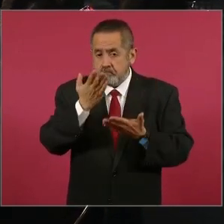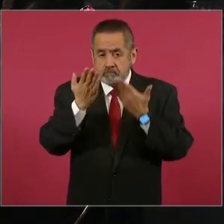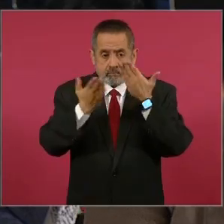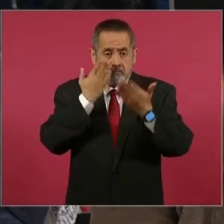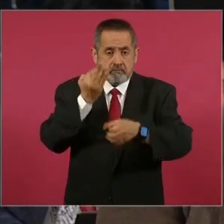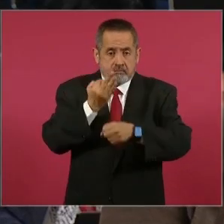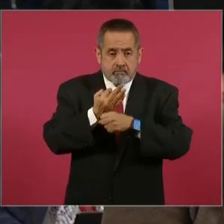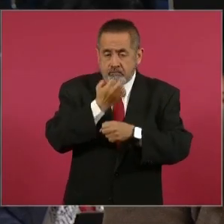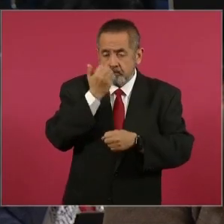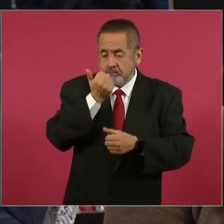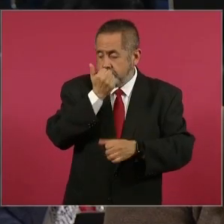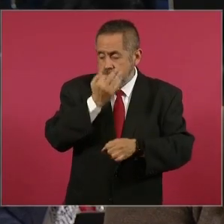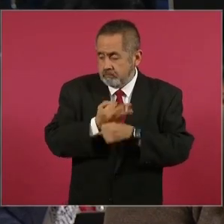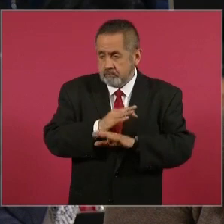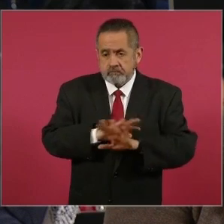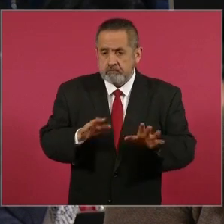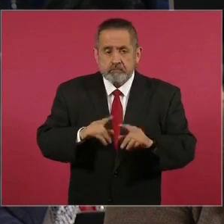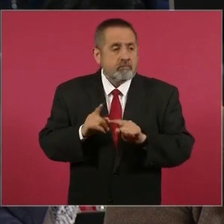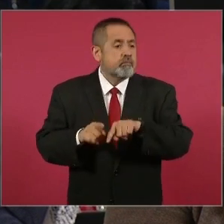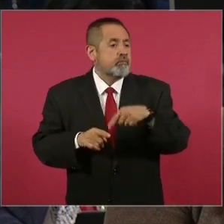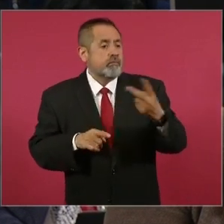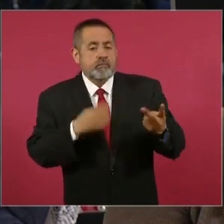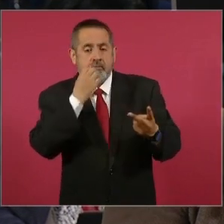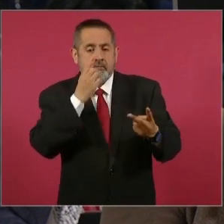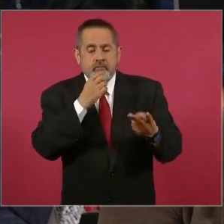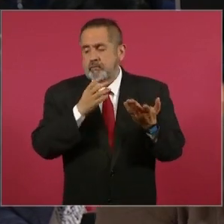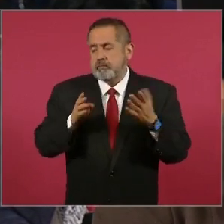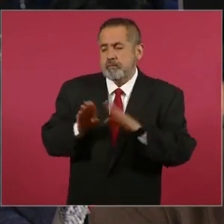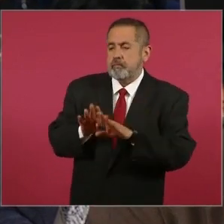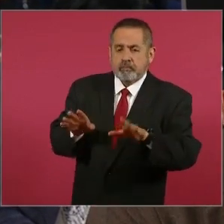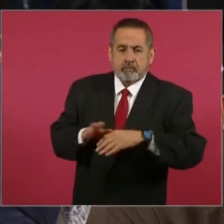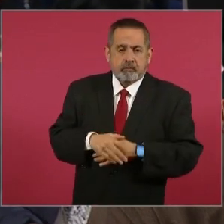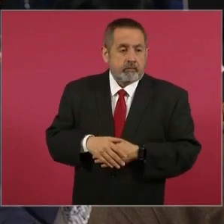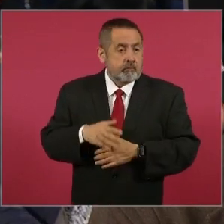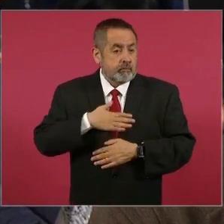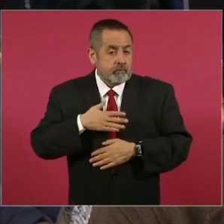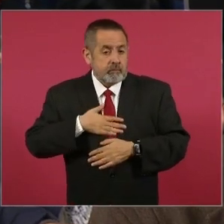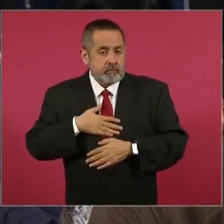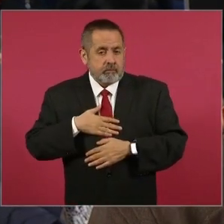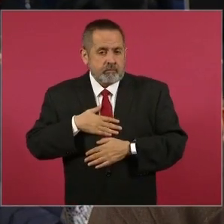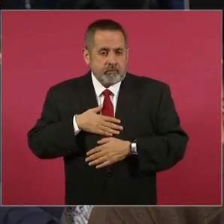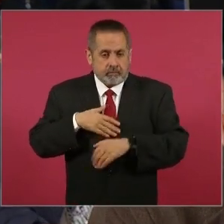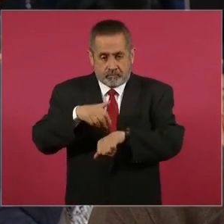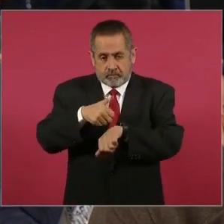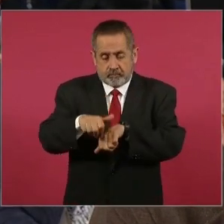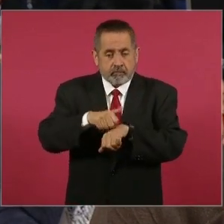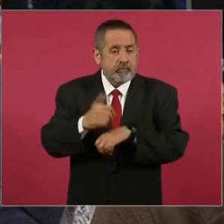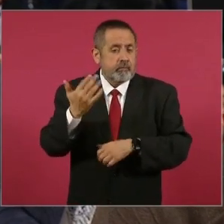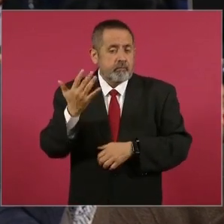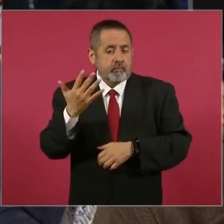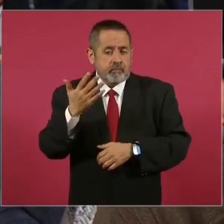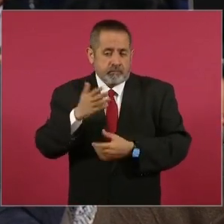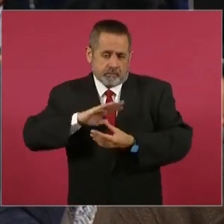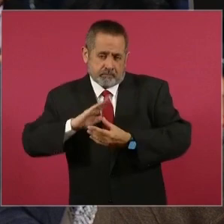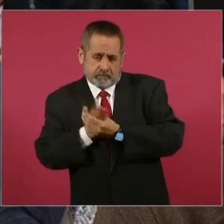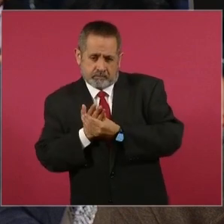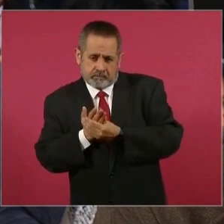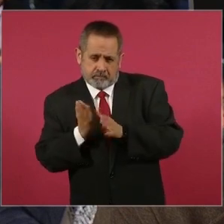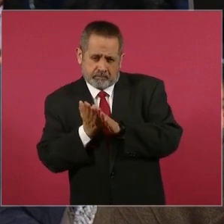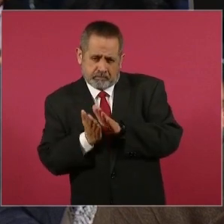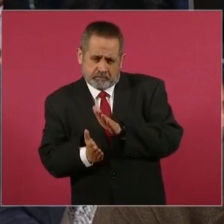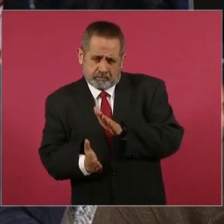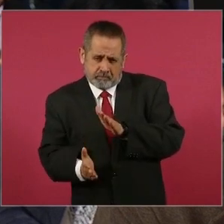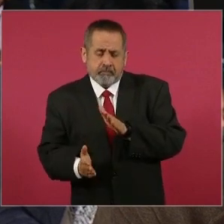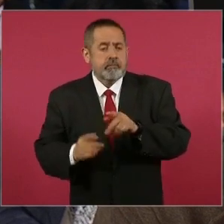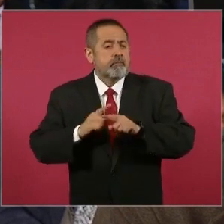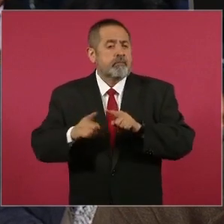Ya no puede aceptar a ningún estudiante les llevé 50 carpetas de bueno números de carpeta de investigación de todo el país